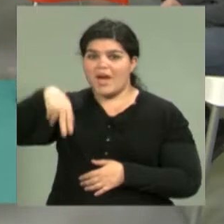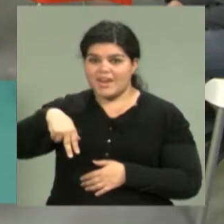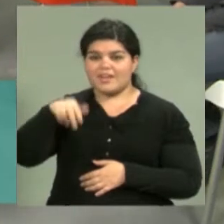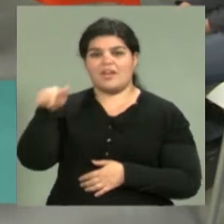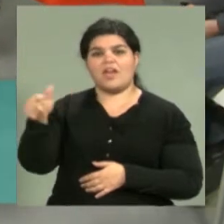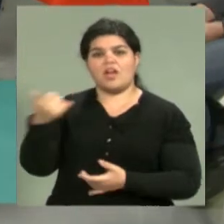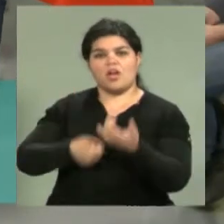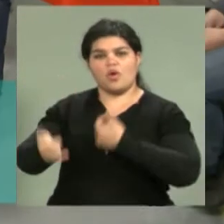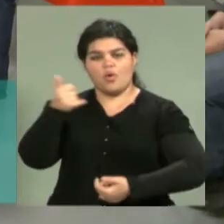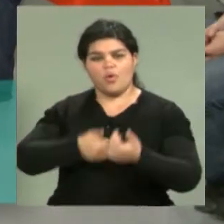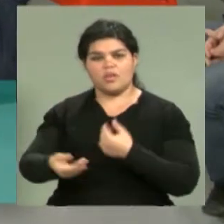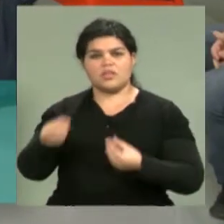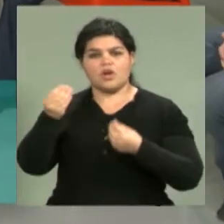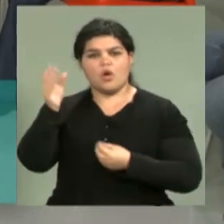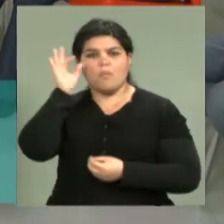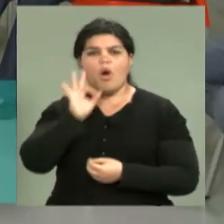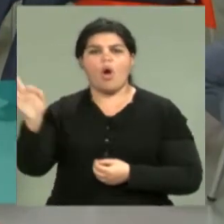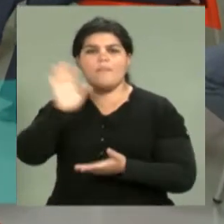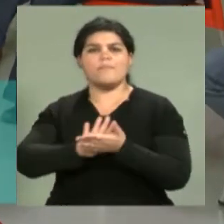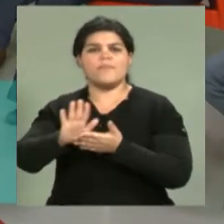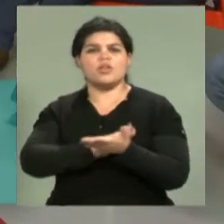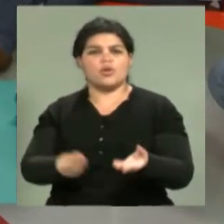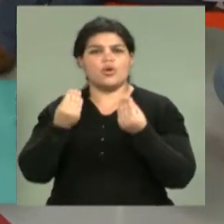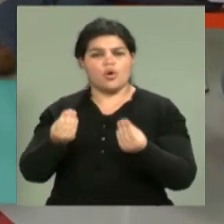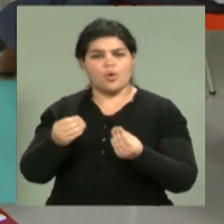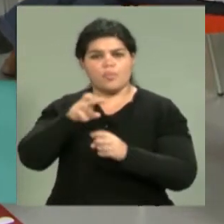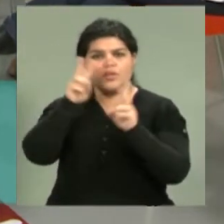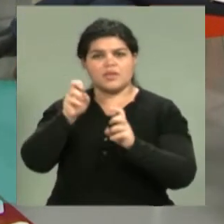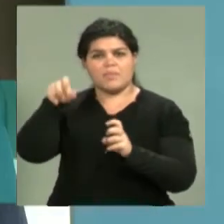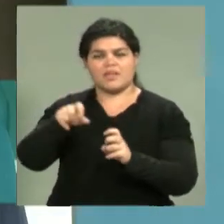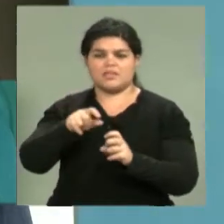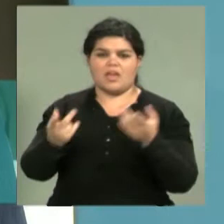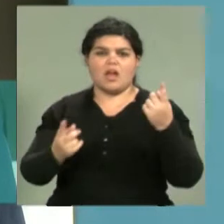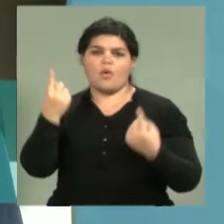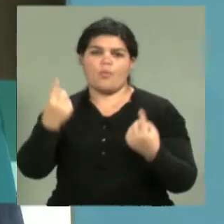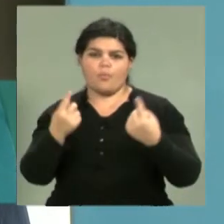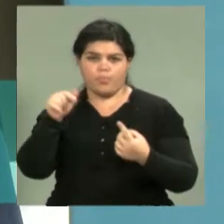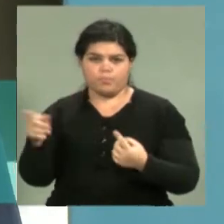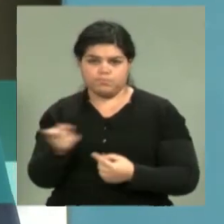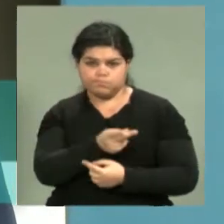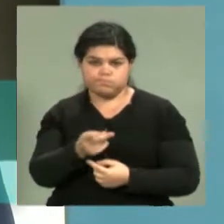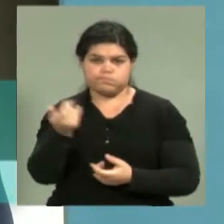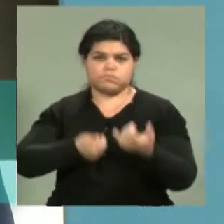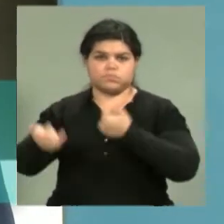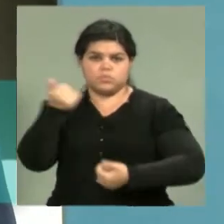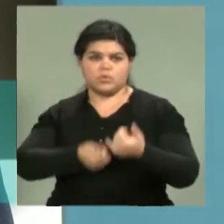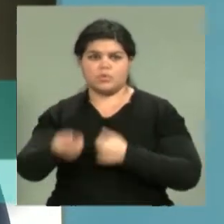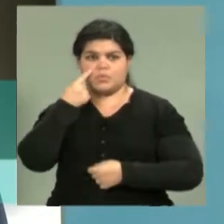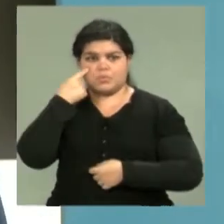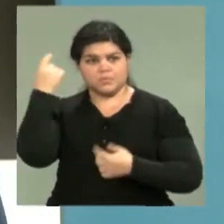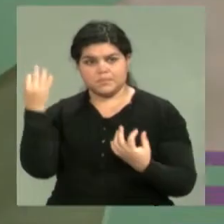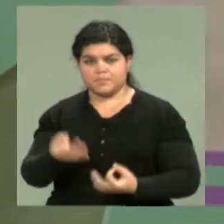también, uno de los argumentos también con respecto a la eutanasia o la muerte digna, bueno, conocerla también,